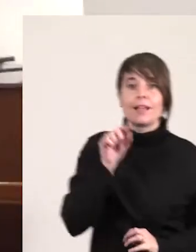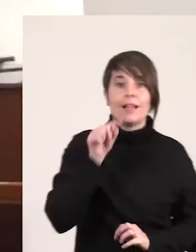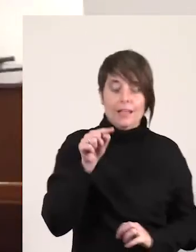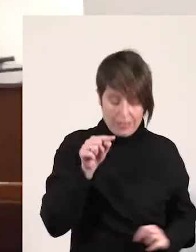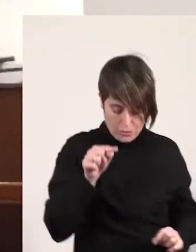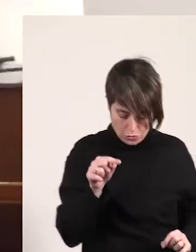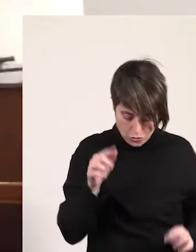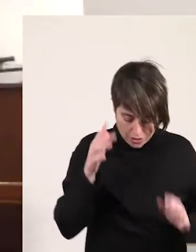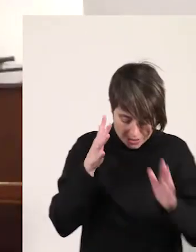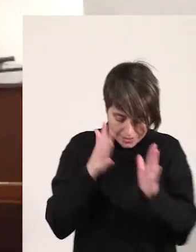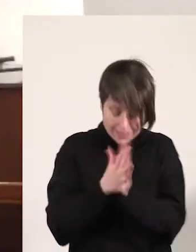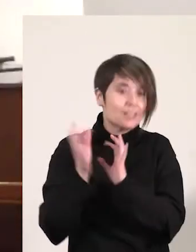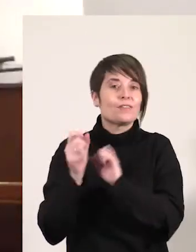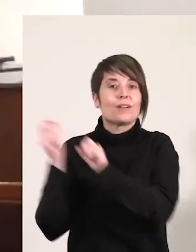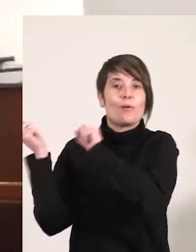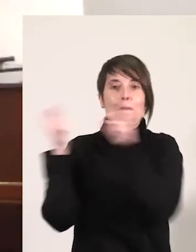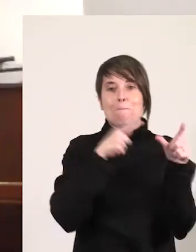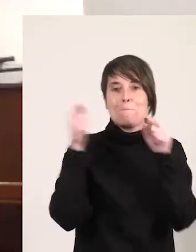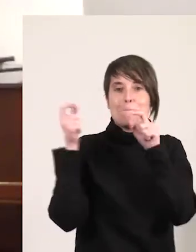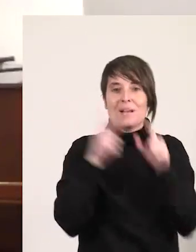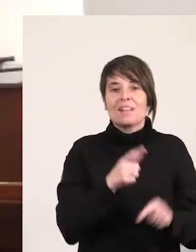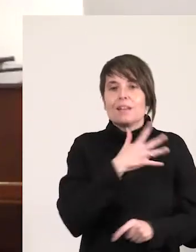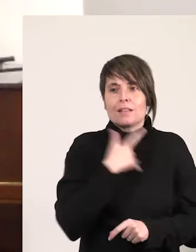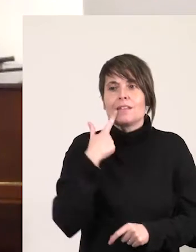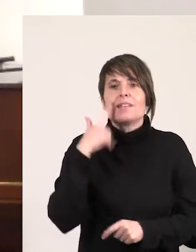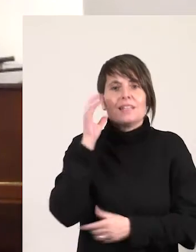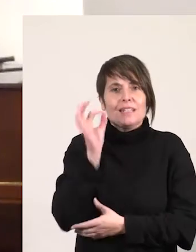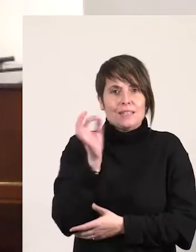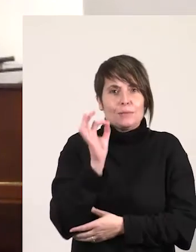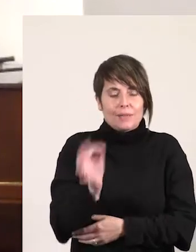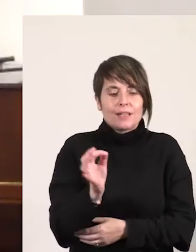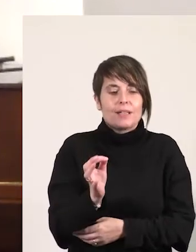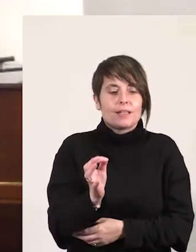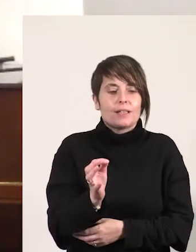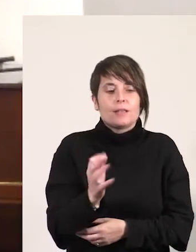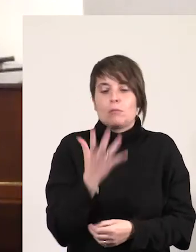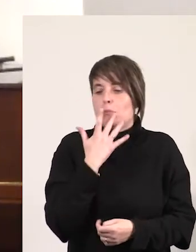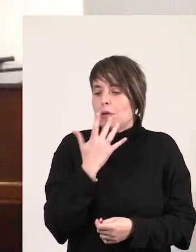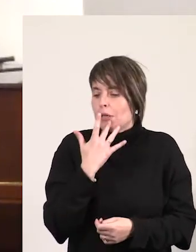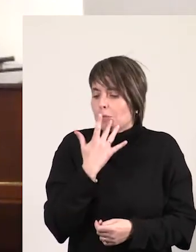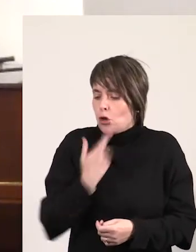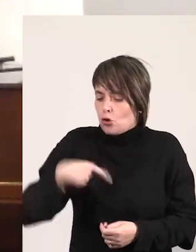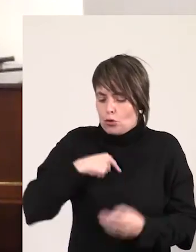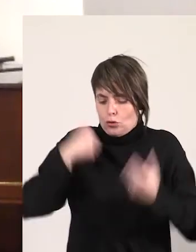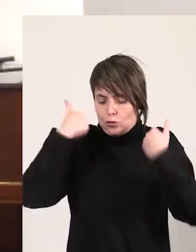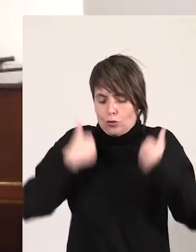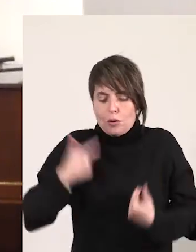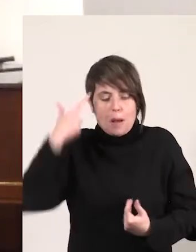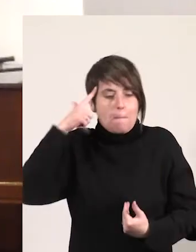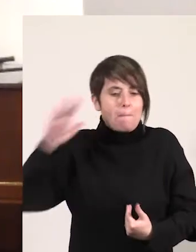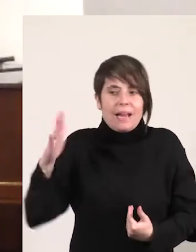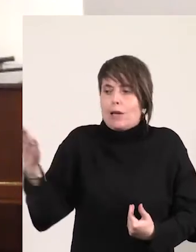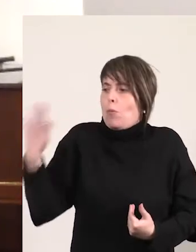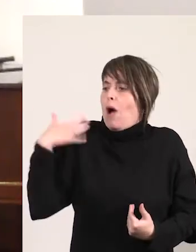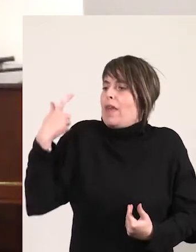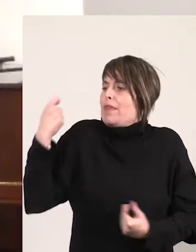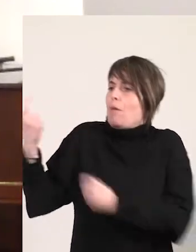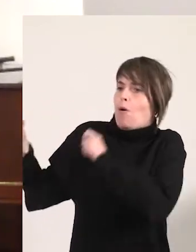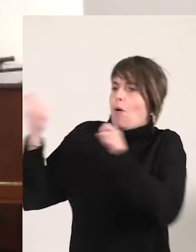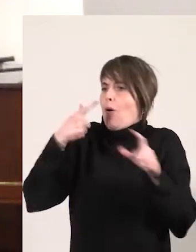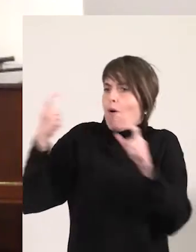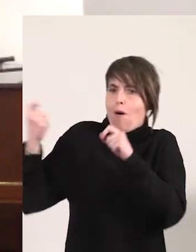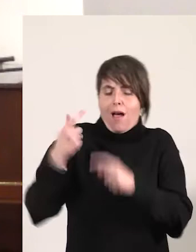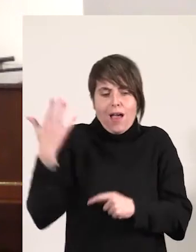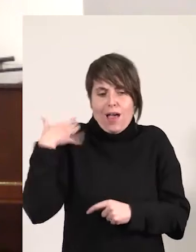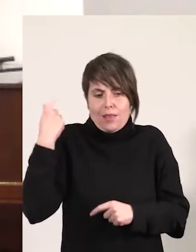Exacto, negritud es igual a inmigración y eso provoca, esto me encanta decirlo últimamente porque es que, o sea, es verdad, que sigan tratándonos